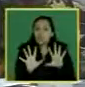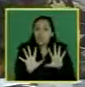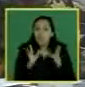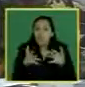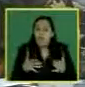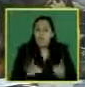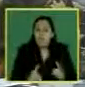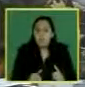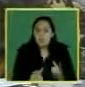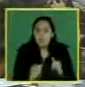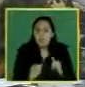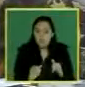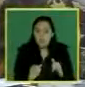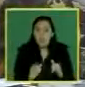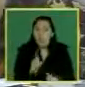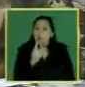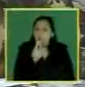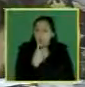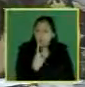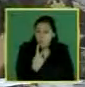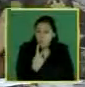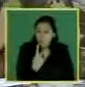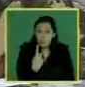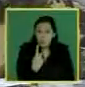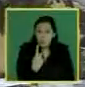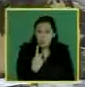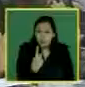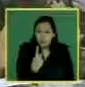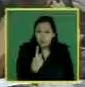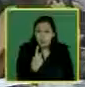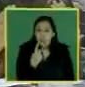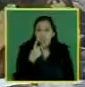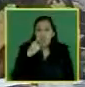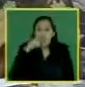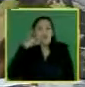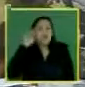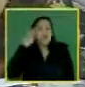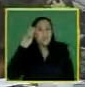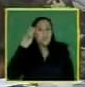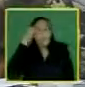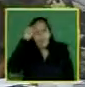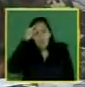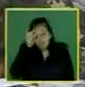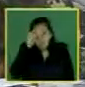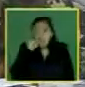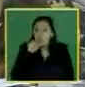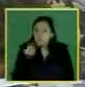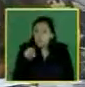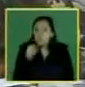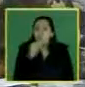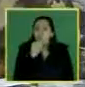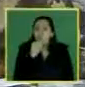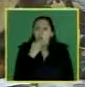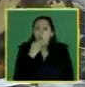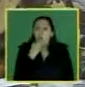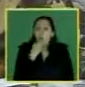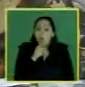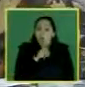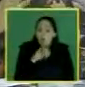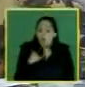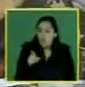hijos y que uno sea un retrasado. Y que tú, en vez de optar por los